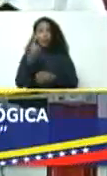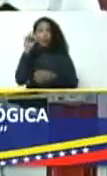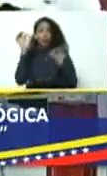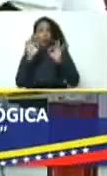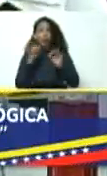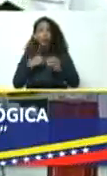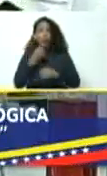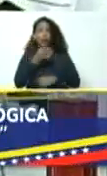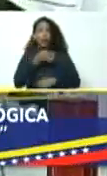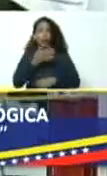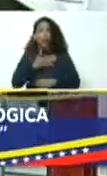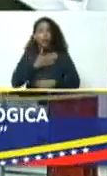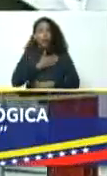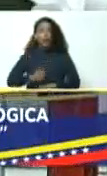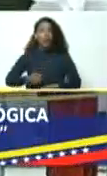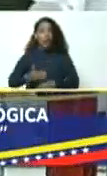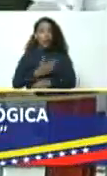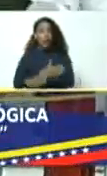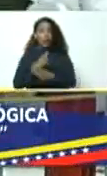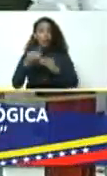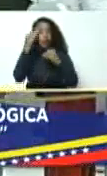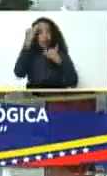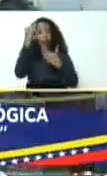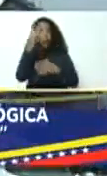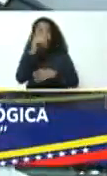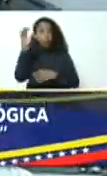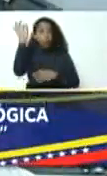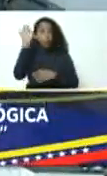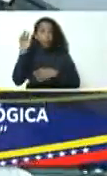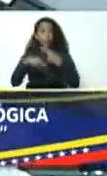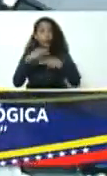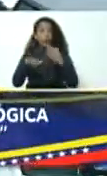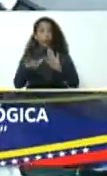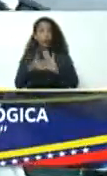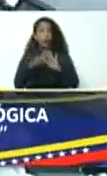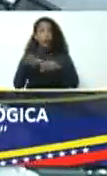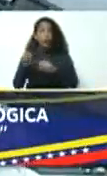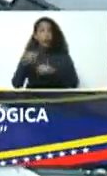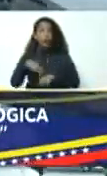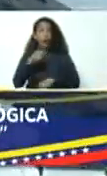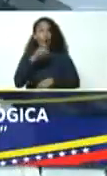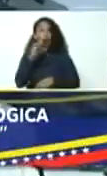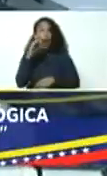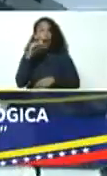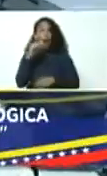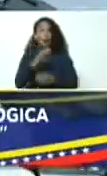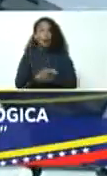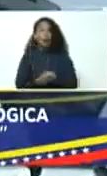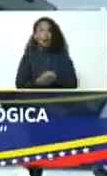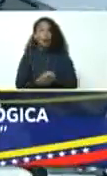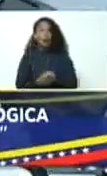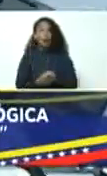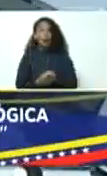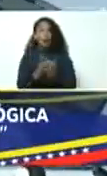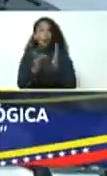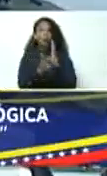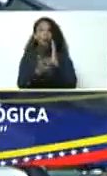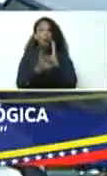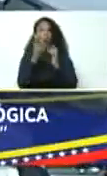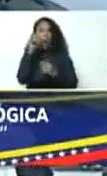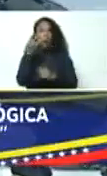tardes, mi presidente. Antes que todo, un saludo 100% revolucionario, antiimperialista. Aquí quien le habla, el histotecnólogo